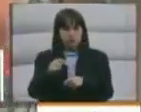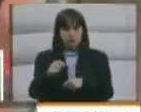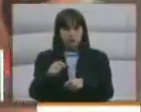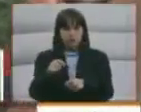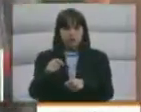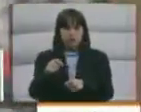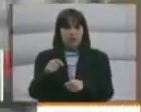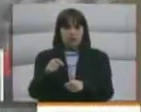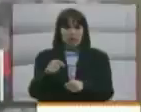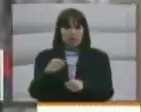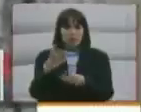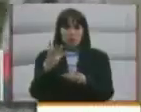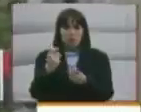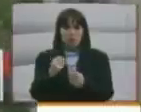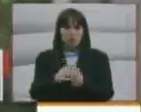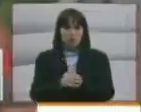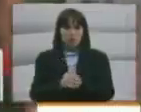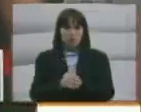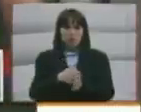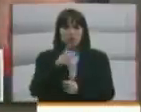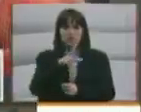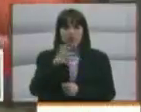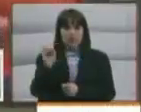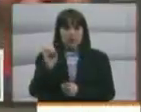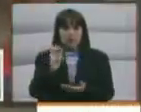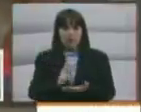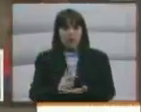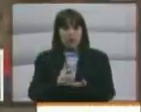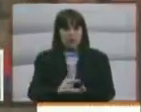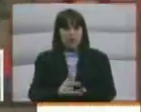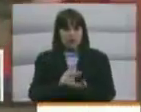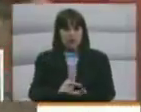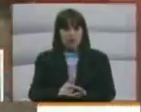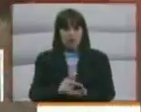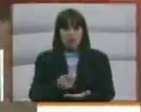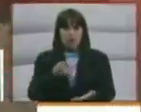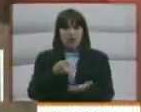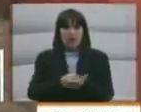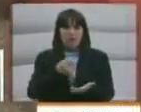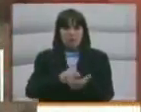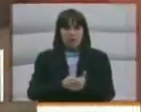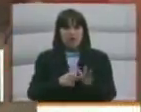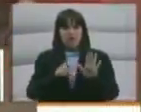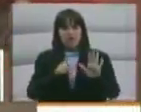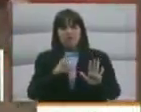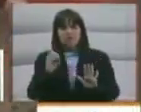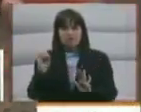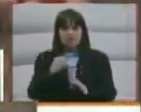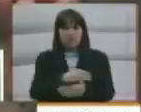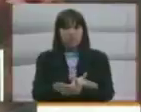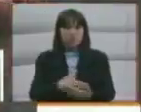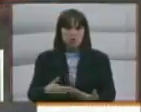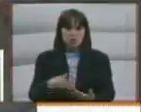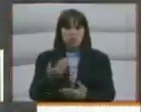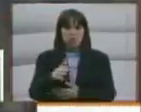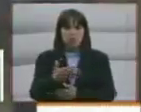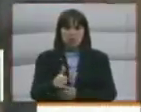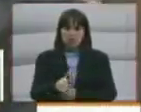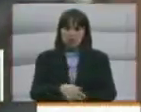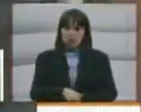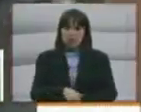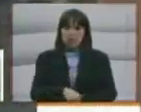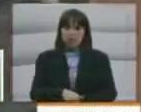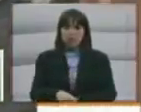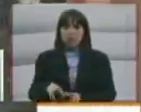trae? La cesta trae 30 kilos, la pagan en 60 millones. 60 millones y ellos la cobran, la